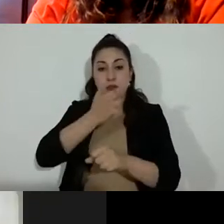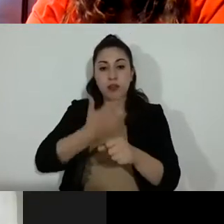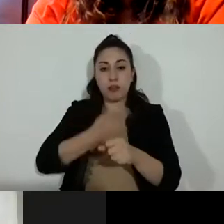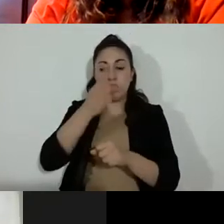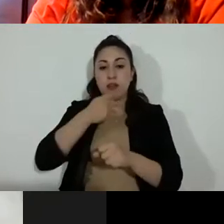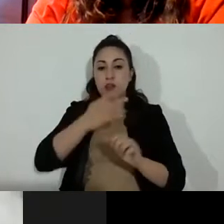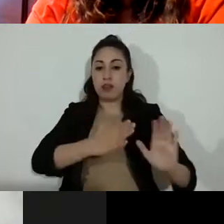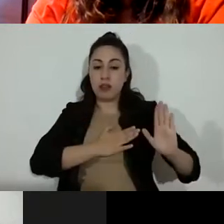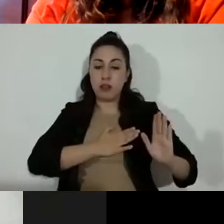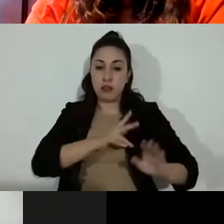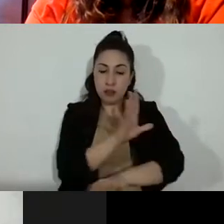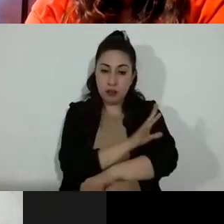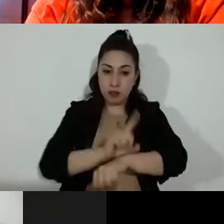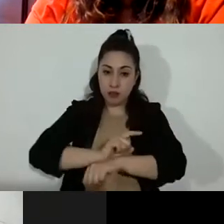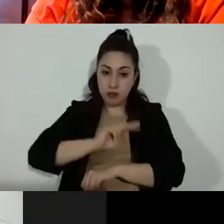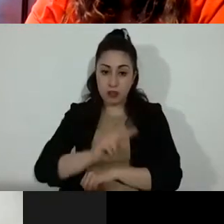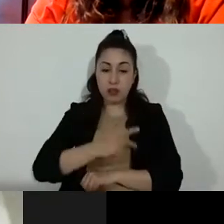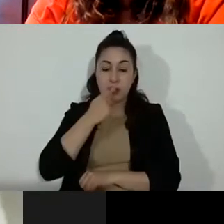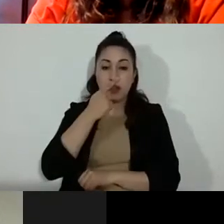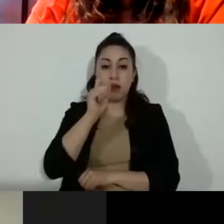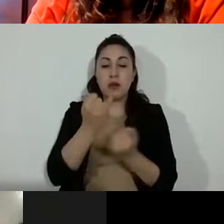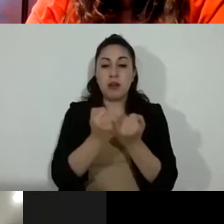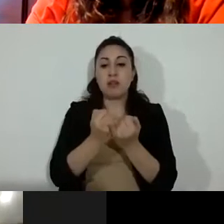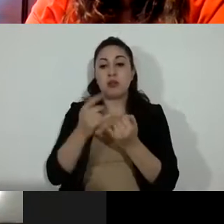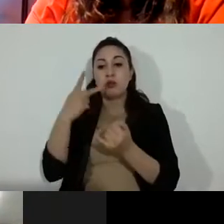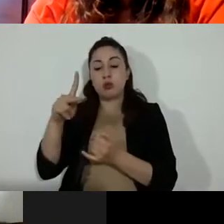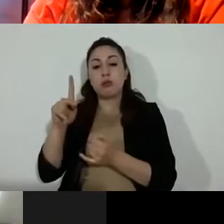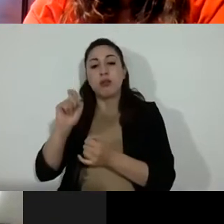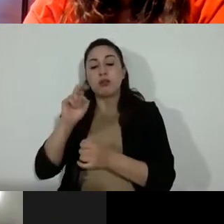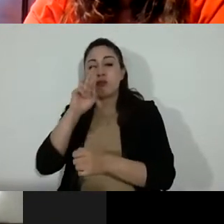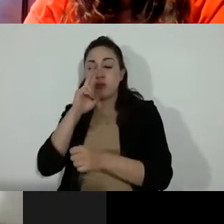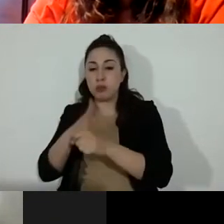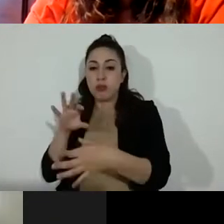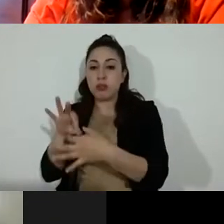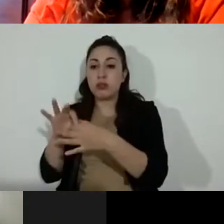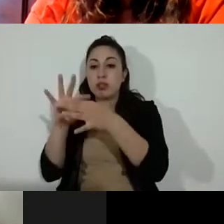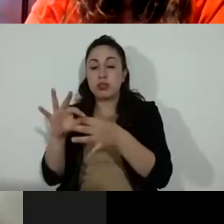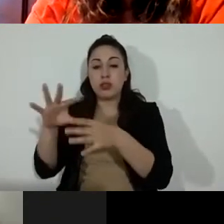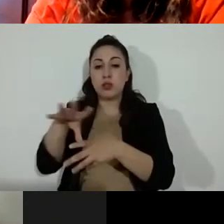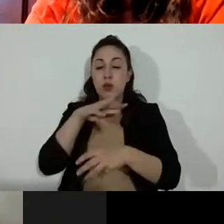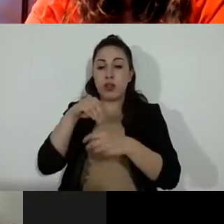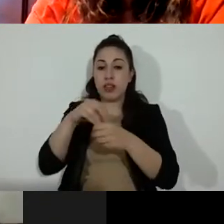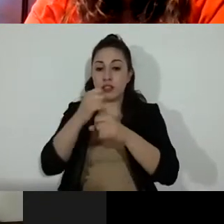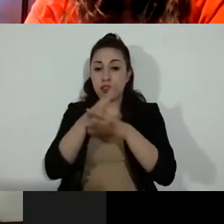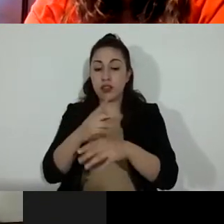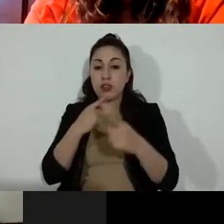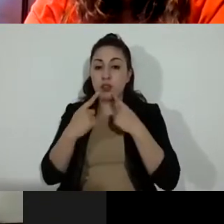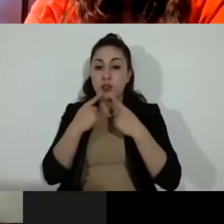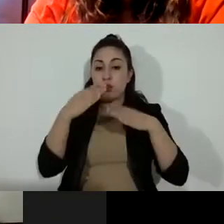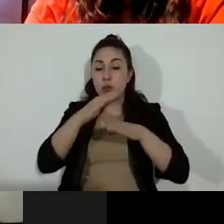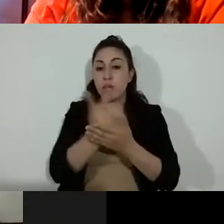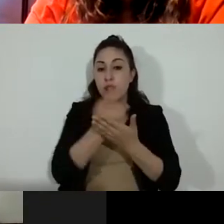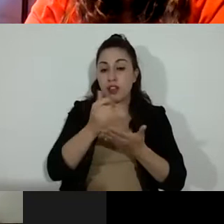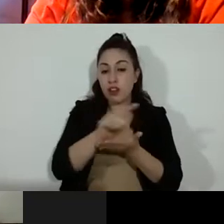1, den cuenta del estado que guardan sus respectivos ramos; 2, proporcionen información cuando se discuta un proyecto de ley o decreto; y